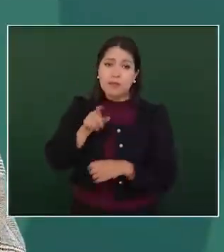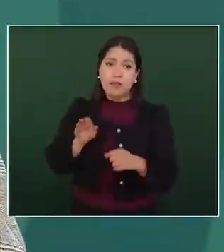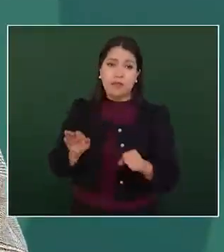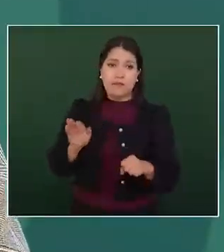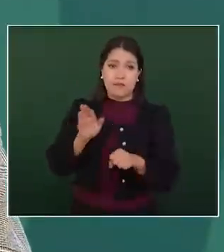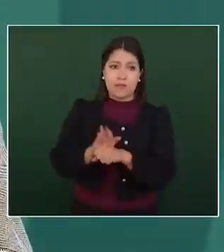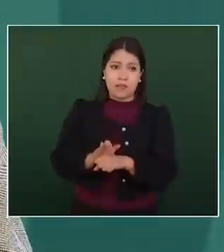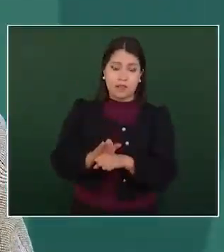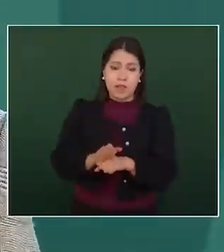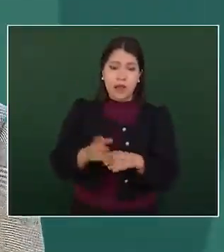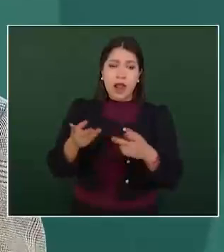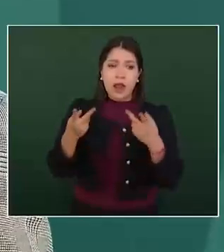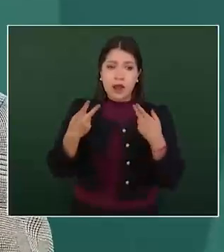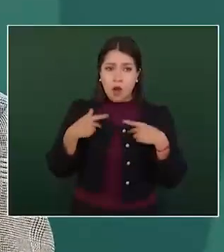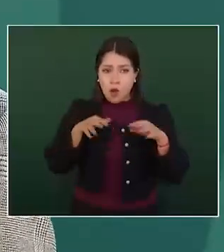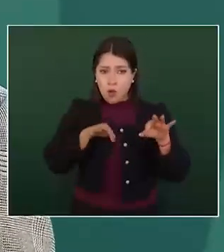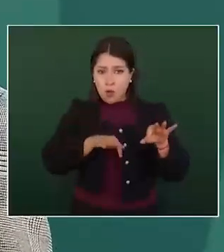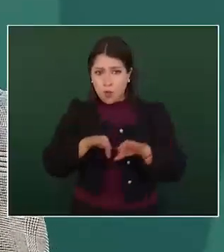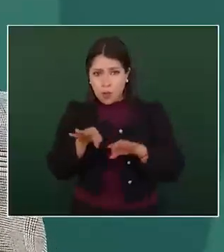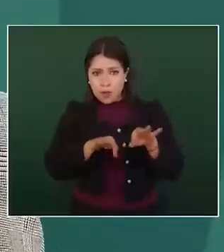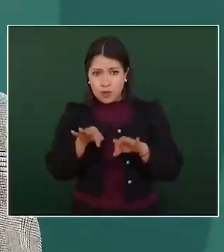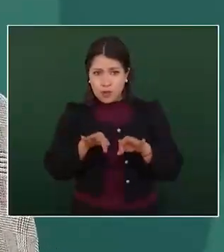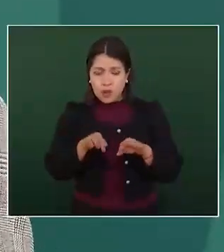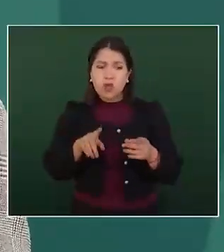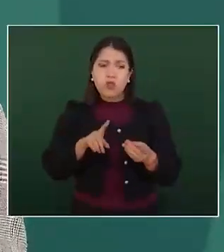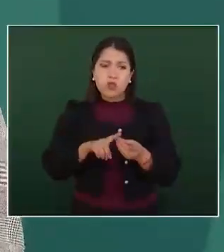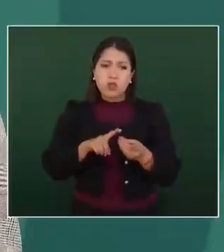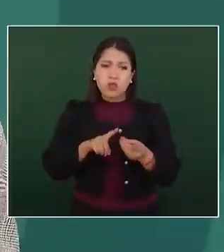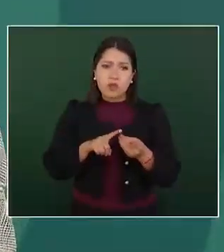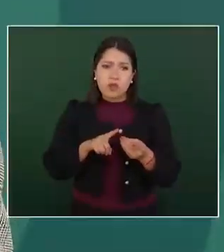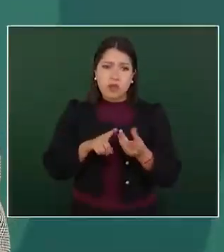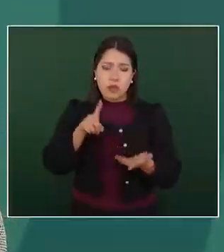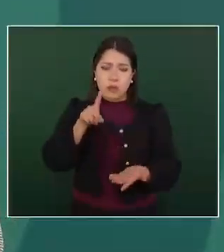los trabajadores huelguistas en Sicarza de